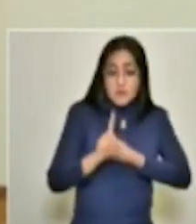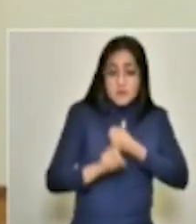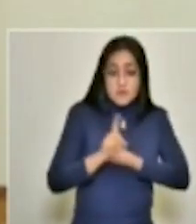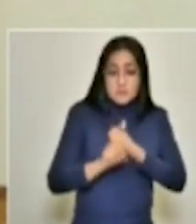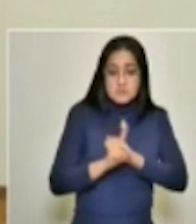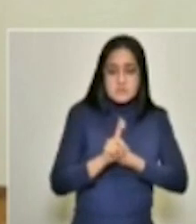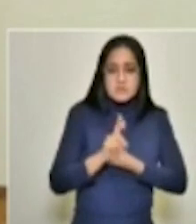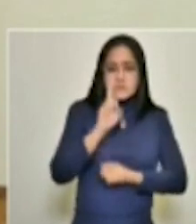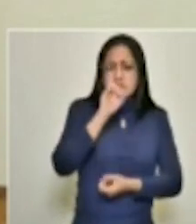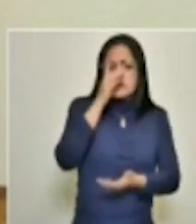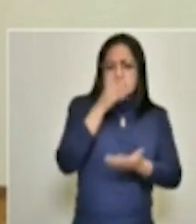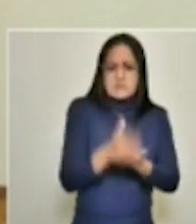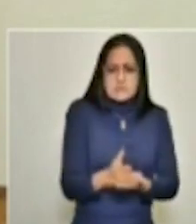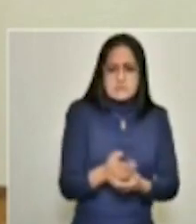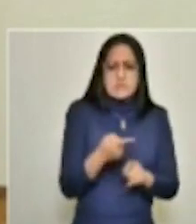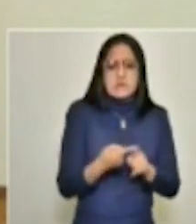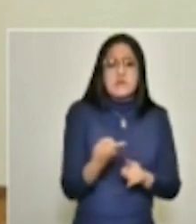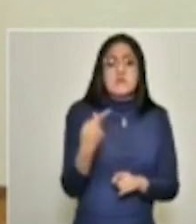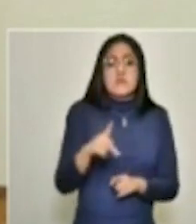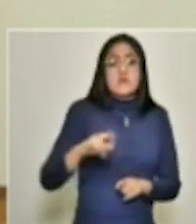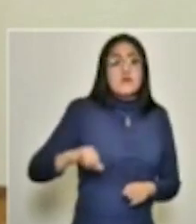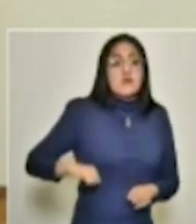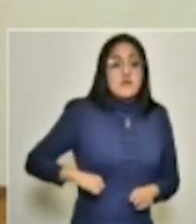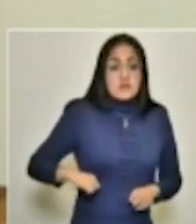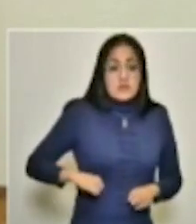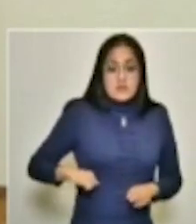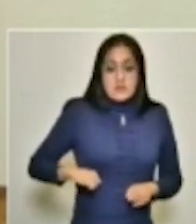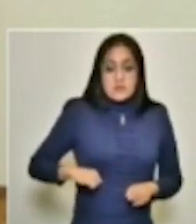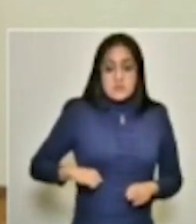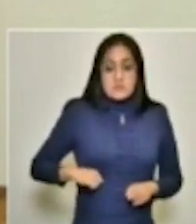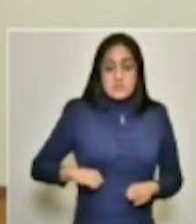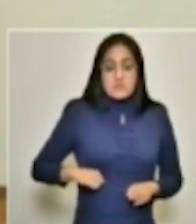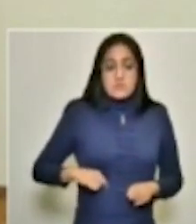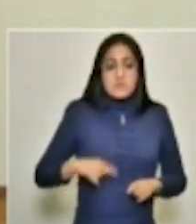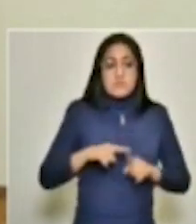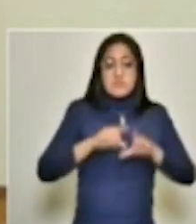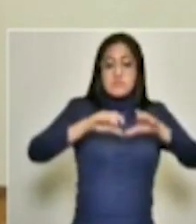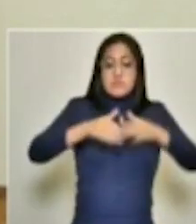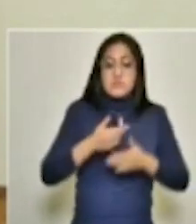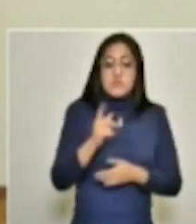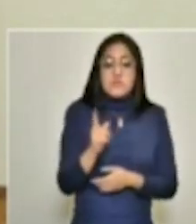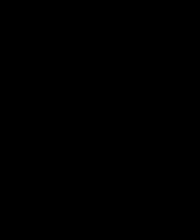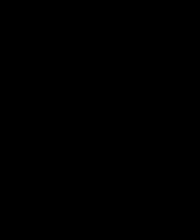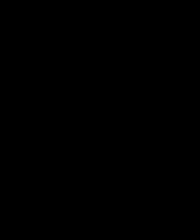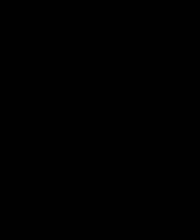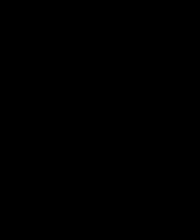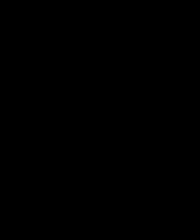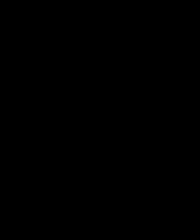solamente en lo que respecta al interés de la comunidad universitaria.